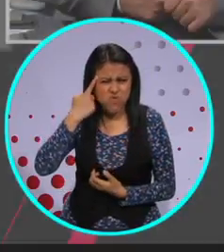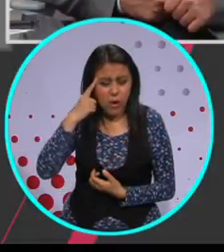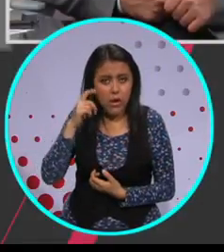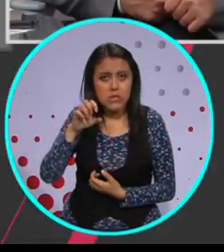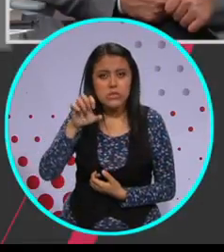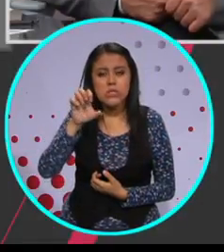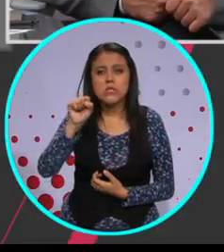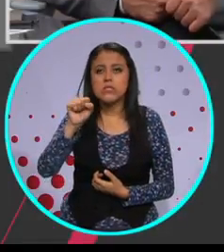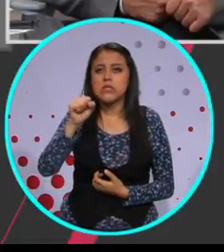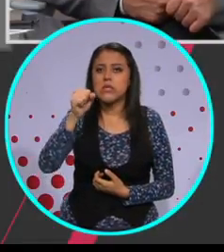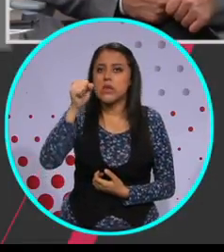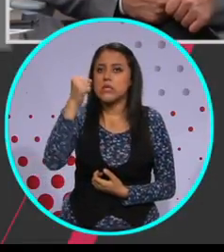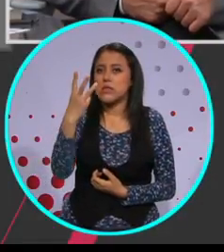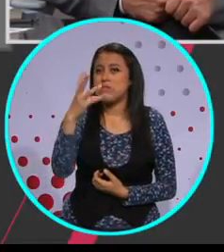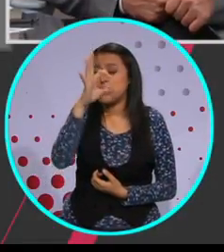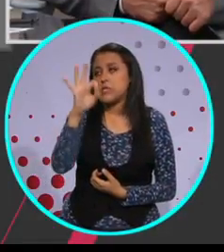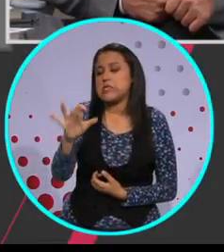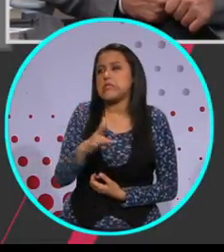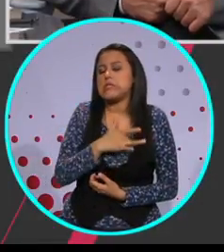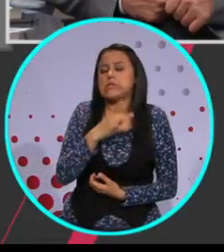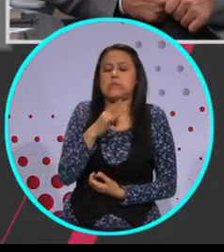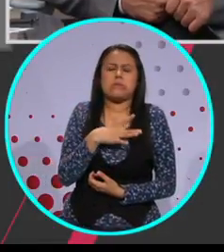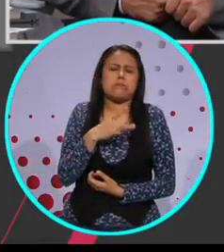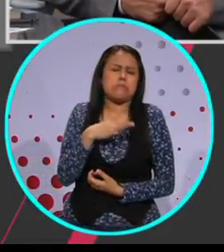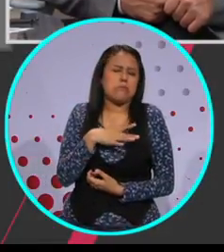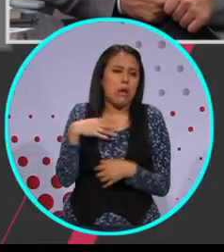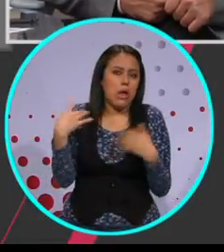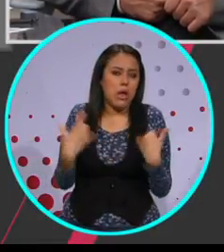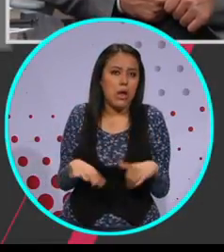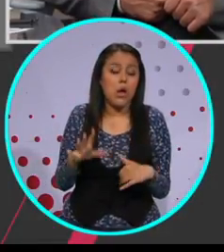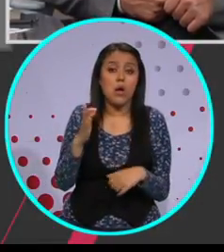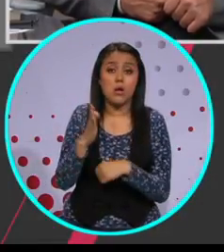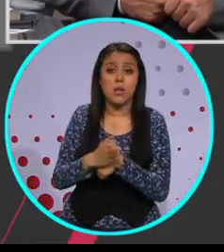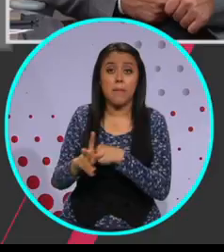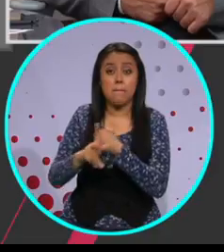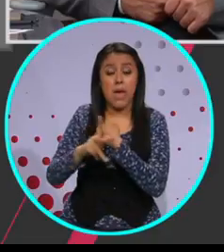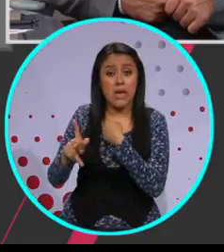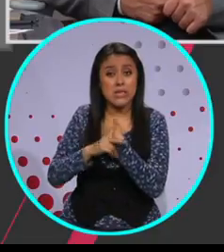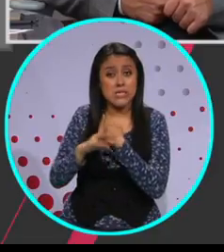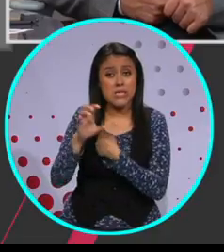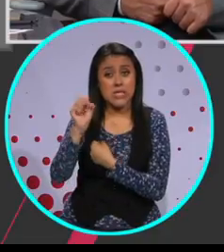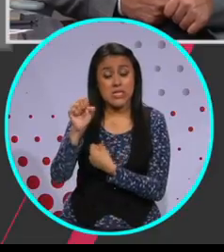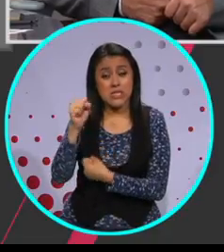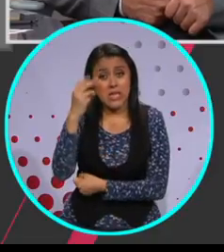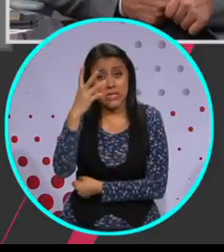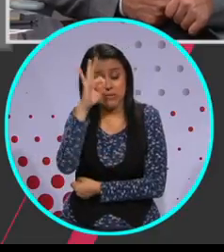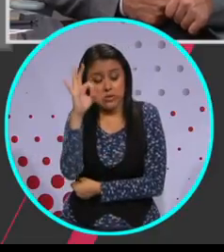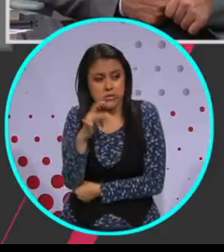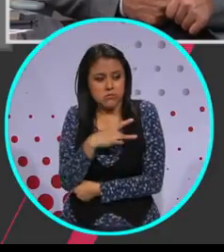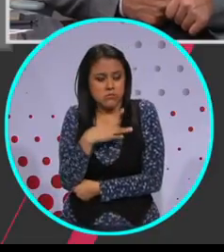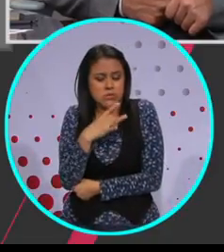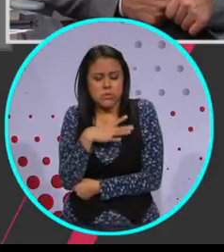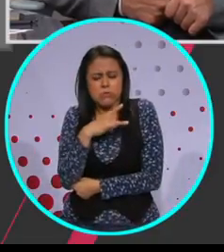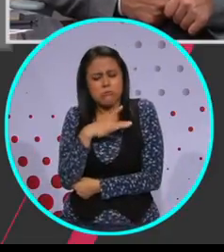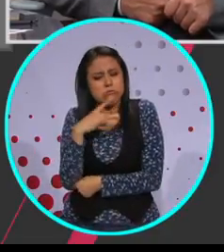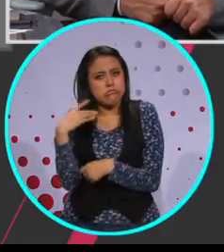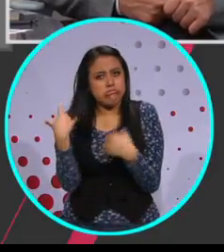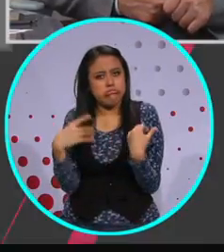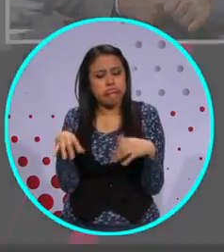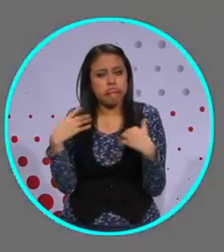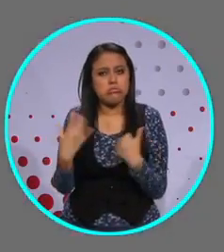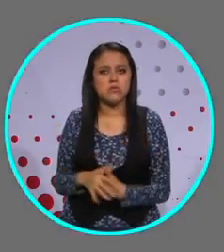73% tiene miedo somos un país en el que 73% dice que tiene miedo